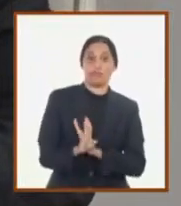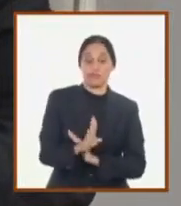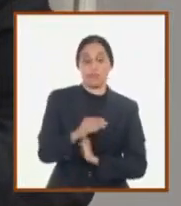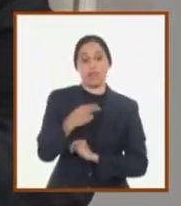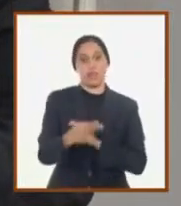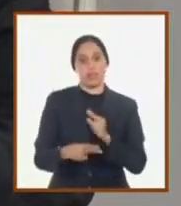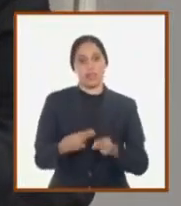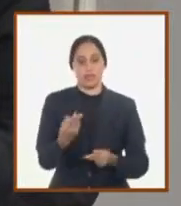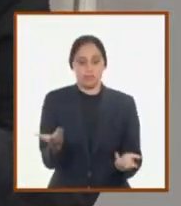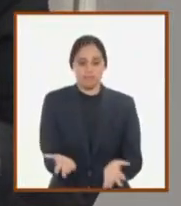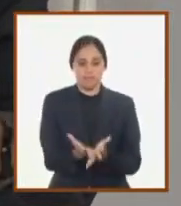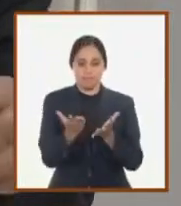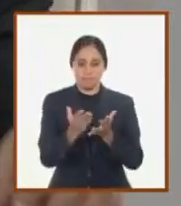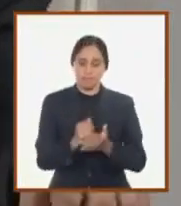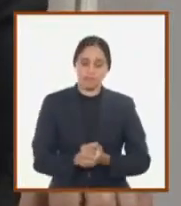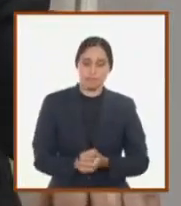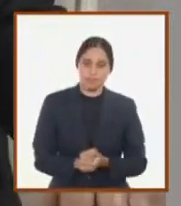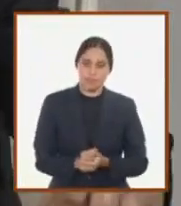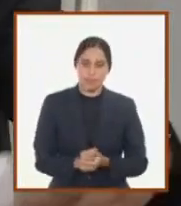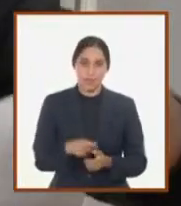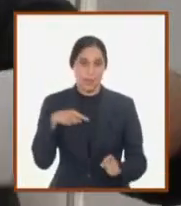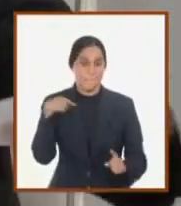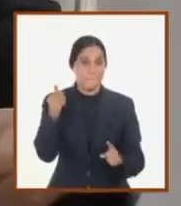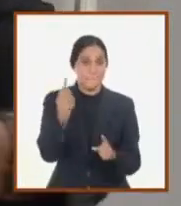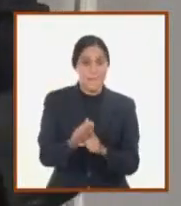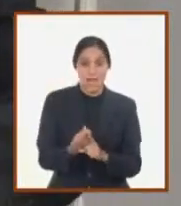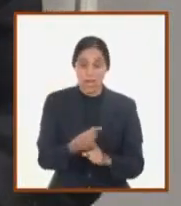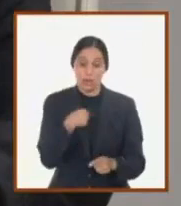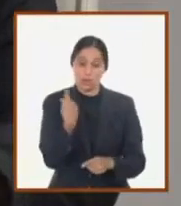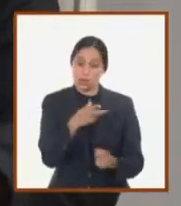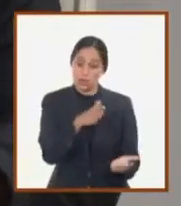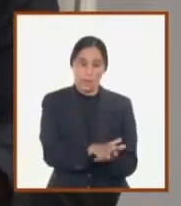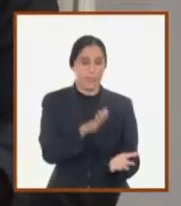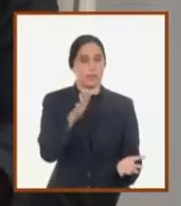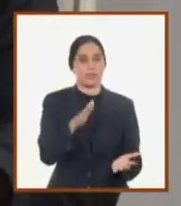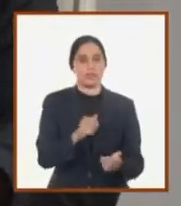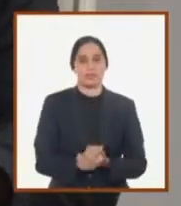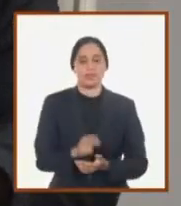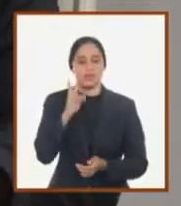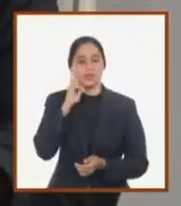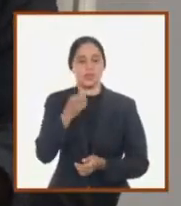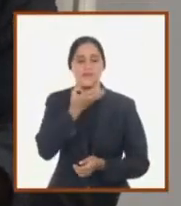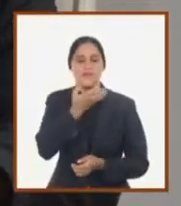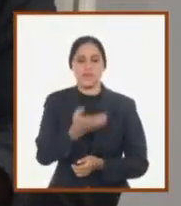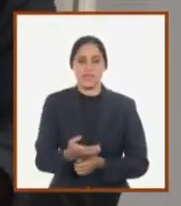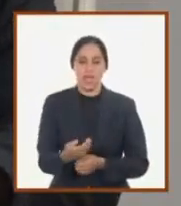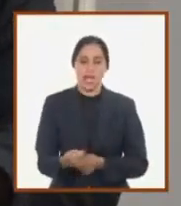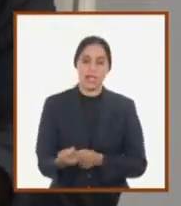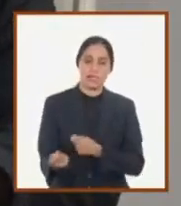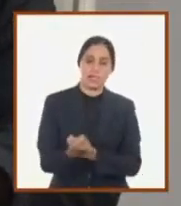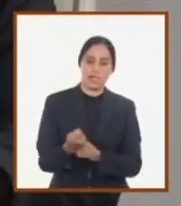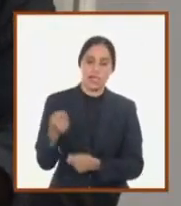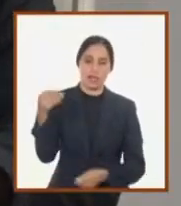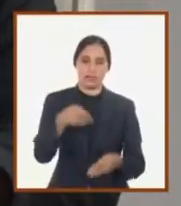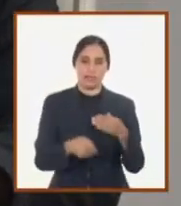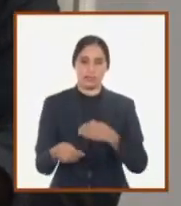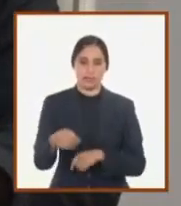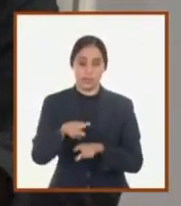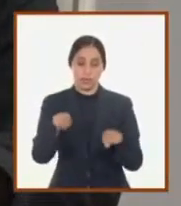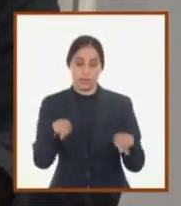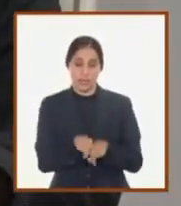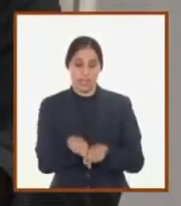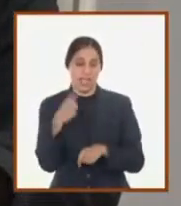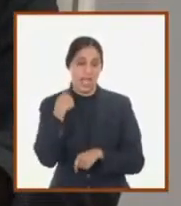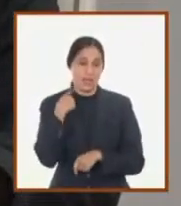realizando Y por supuesto ese gran comom que tenemos Fidel se dirigió a los trabajadores de la oficina en el año